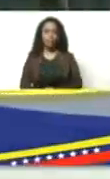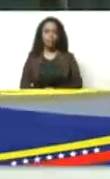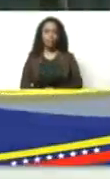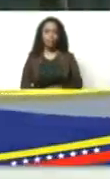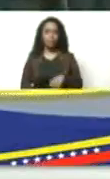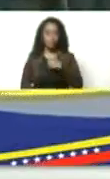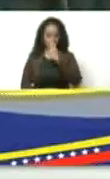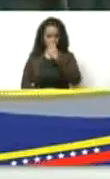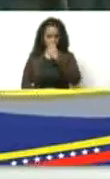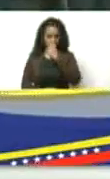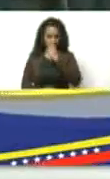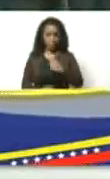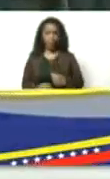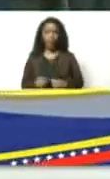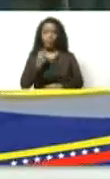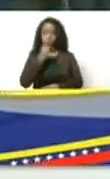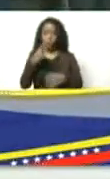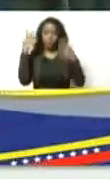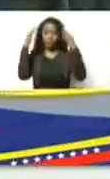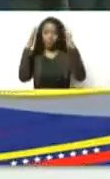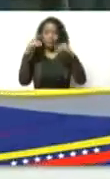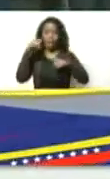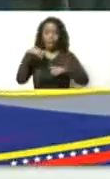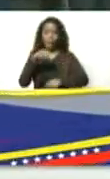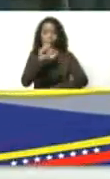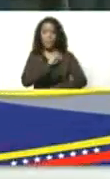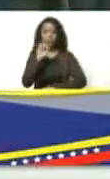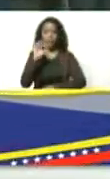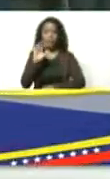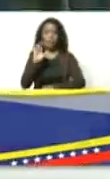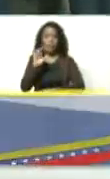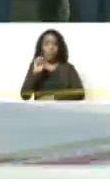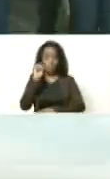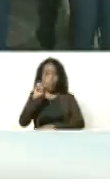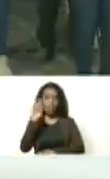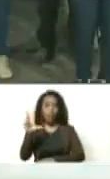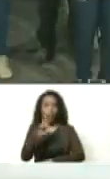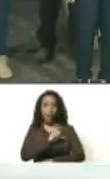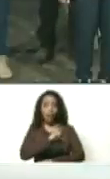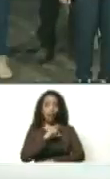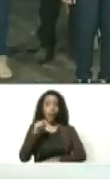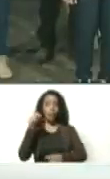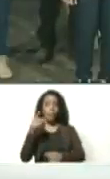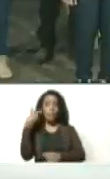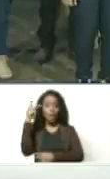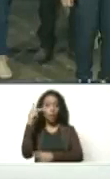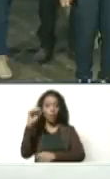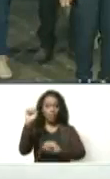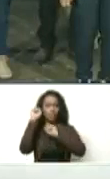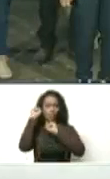Bueno, Karina, un aplauso desde aquí, desde el 23 de enero. Parroquia heroica y combativa.